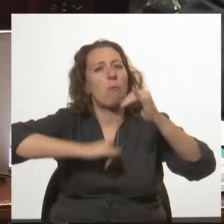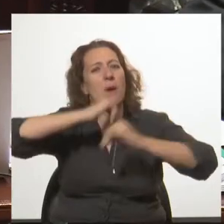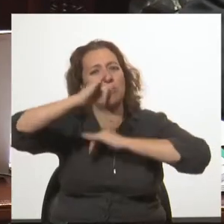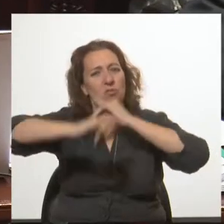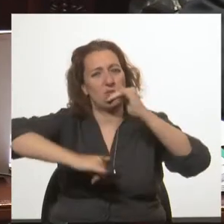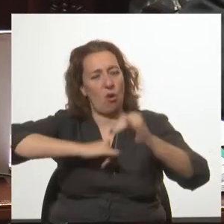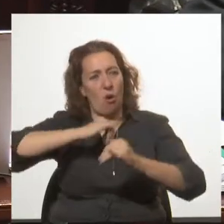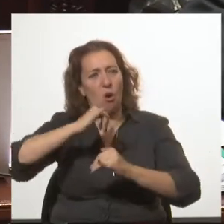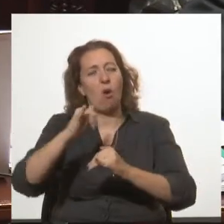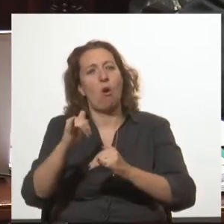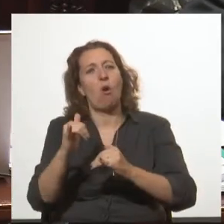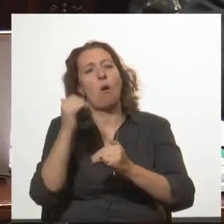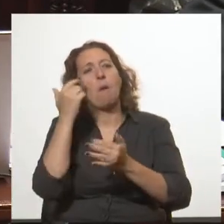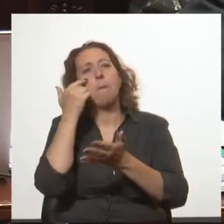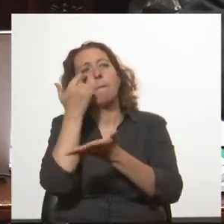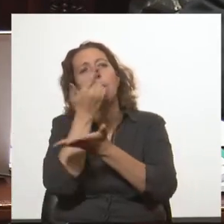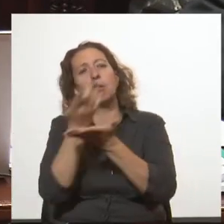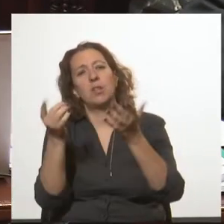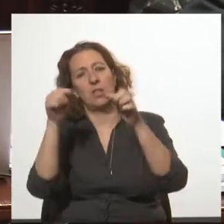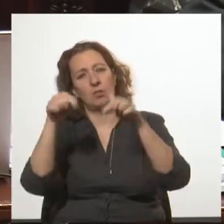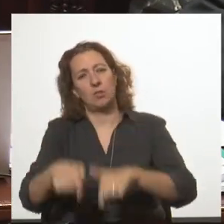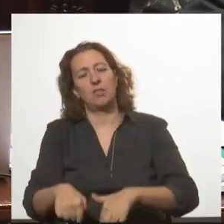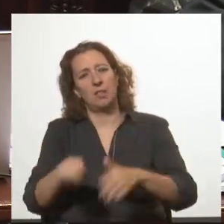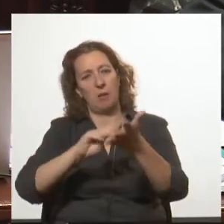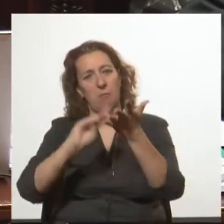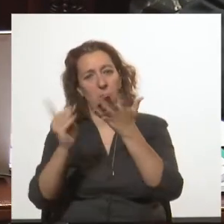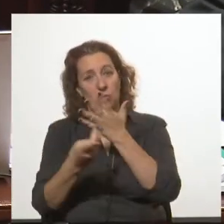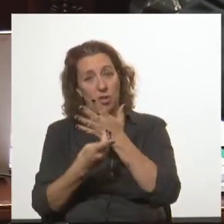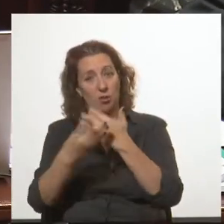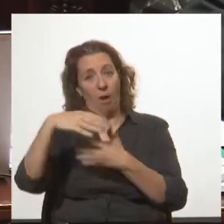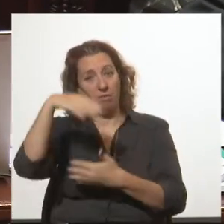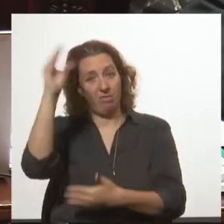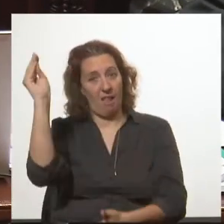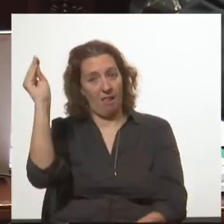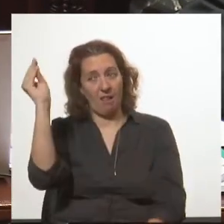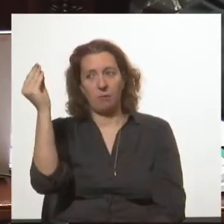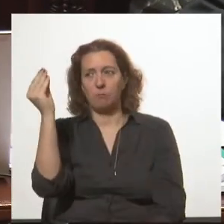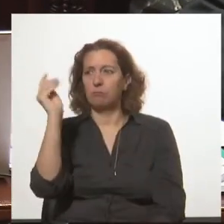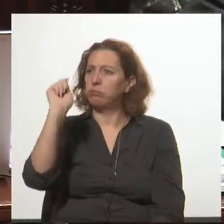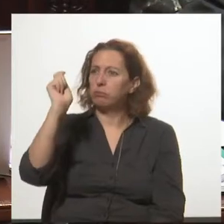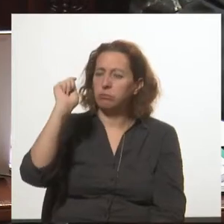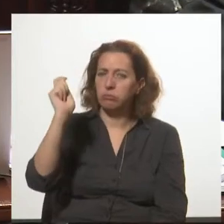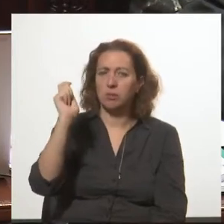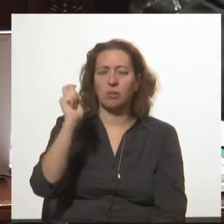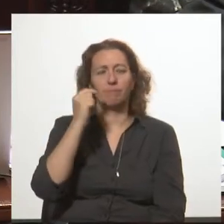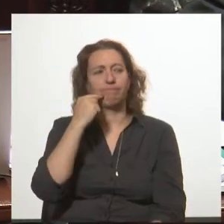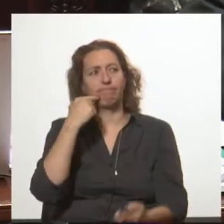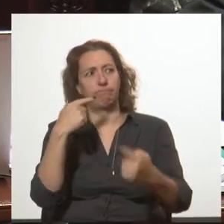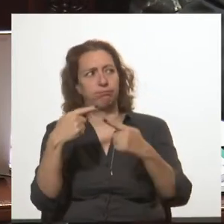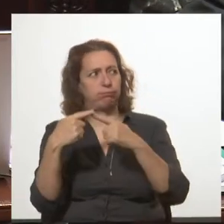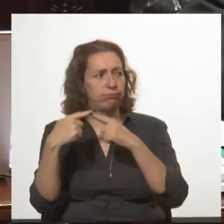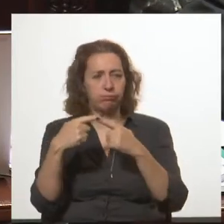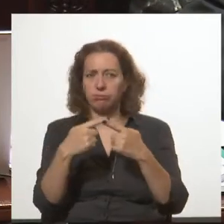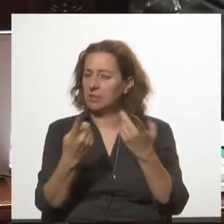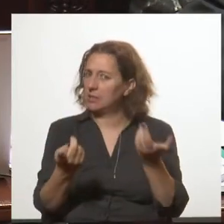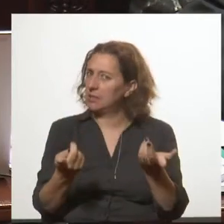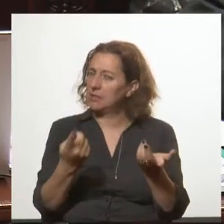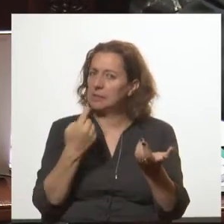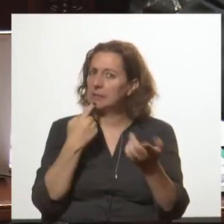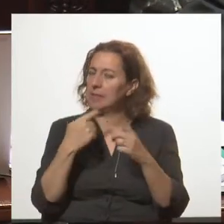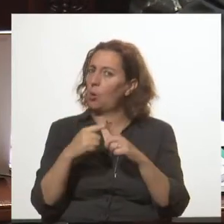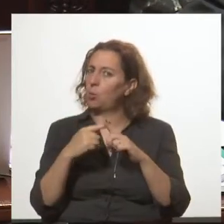propósito de este proyecto delante la arena tan público tan controversial tan polémico tan